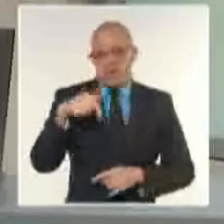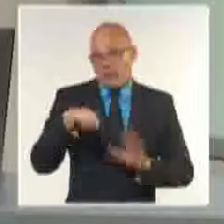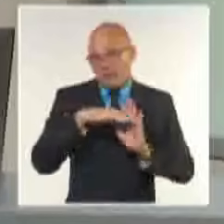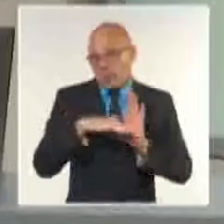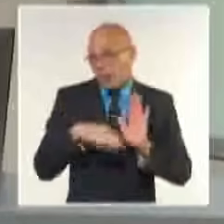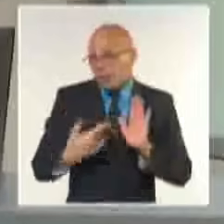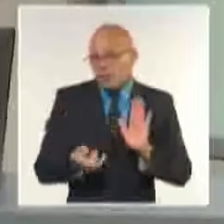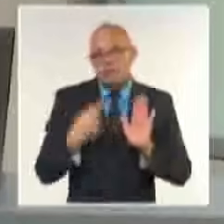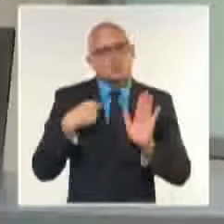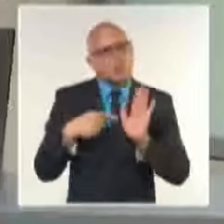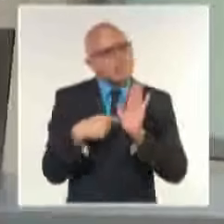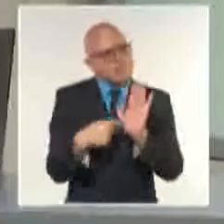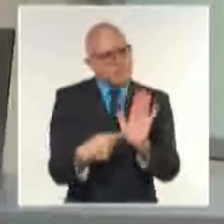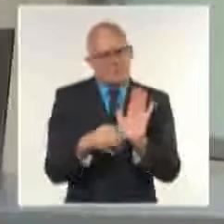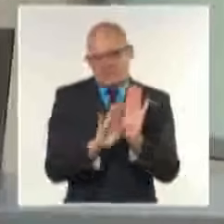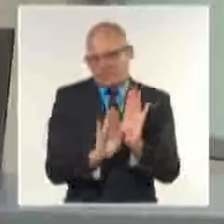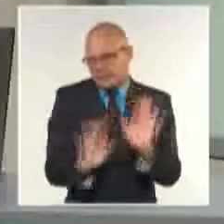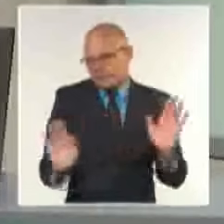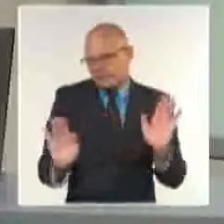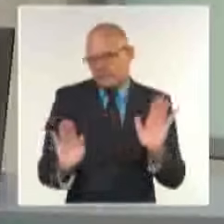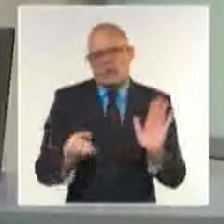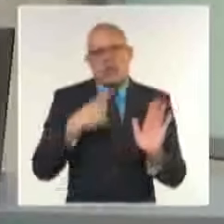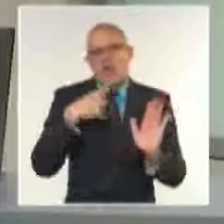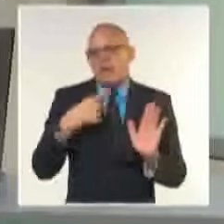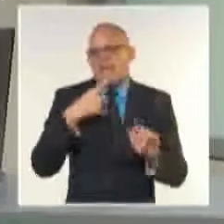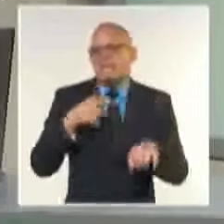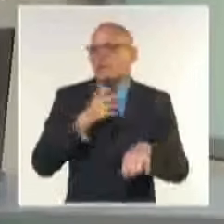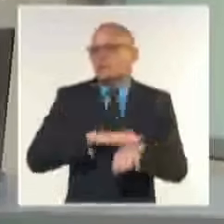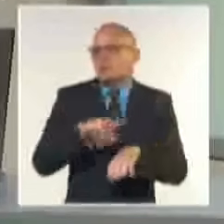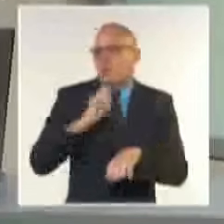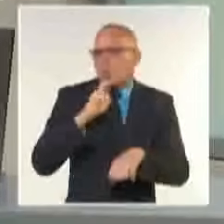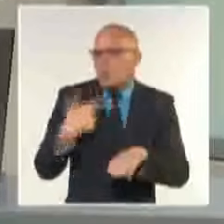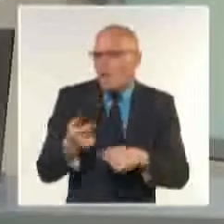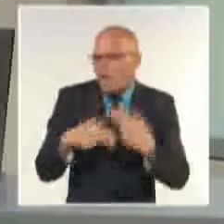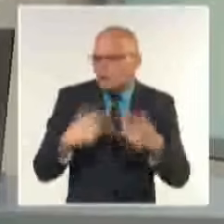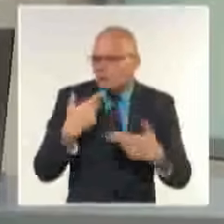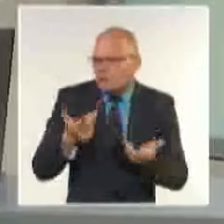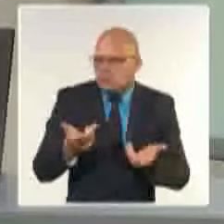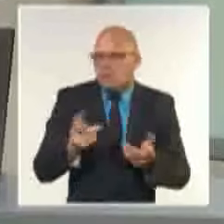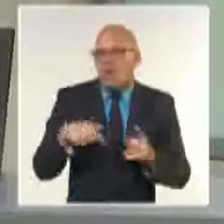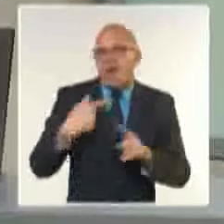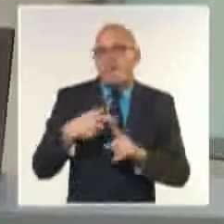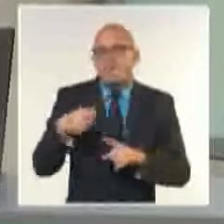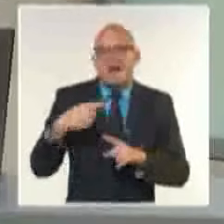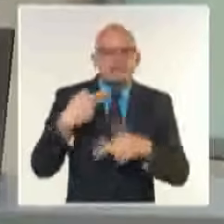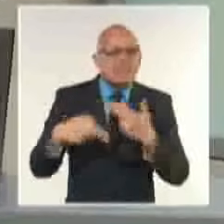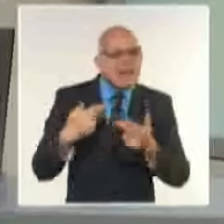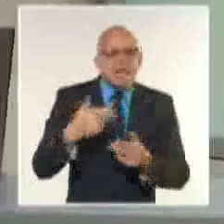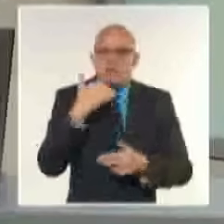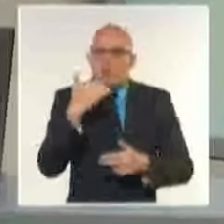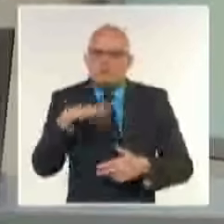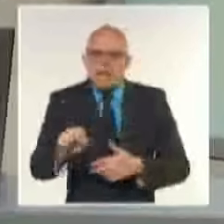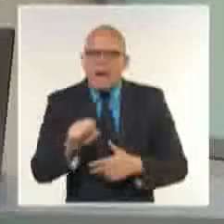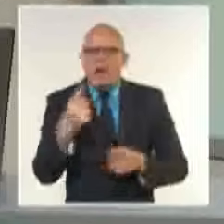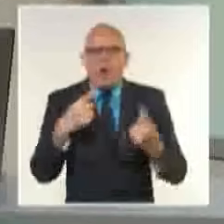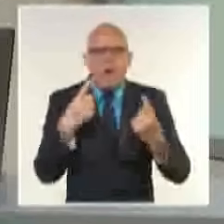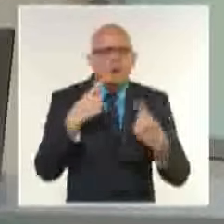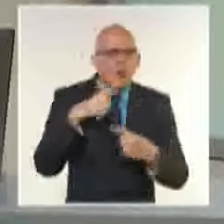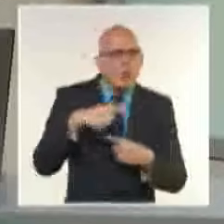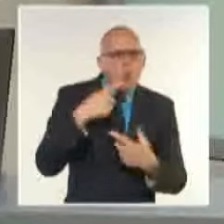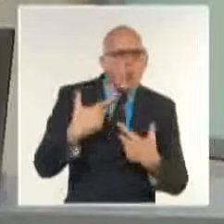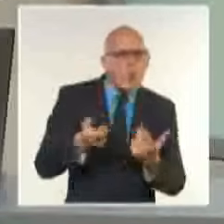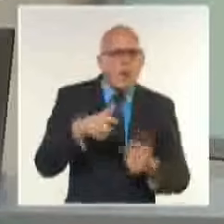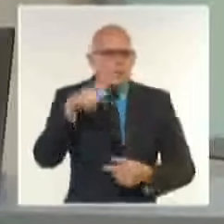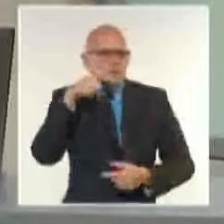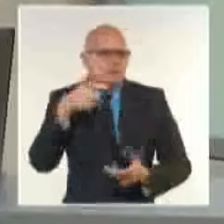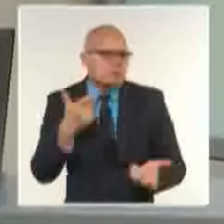los casos, mostrar las causas, consecuencias y sobre todo lo que se hace para que no se repitan o para que se minimicen los lugares, las personas con